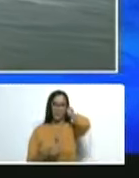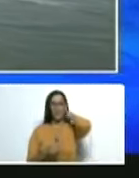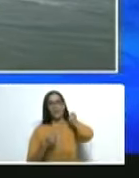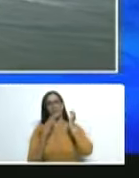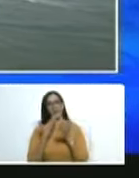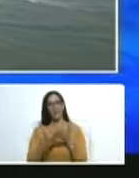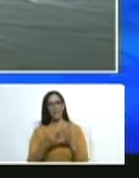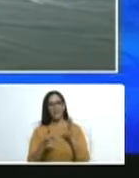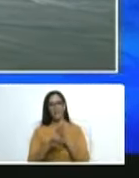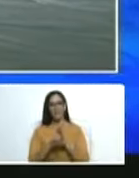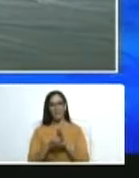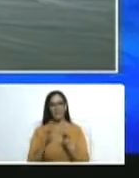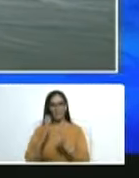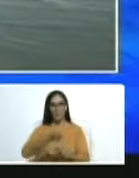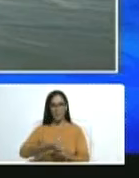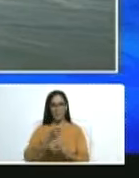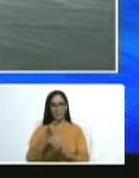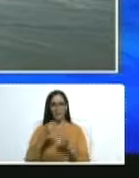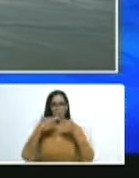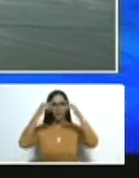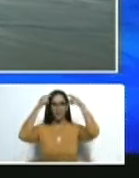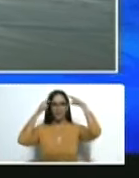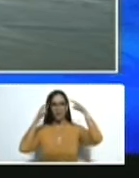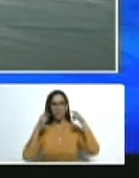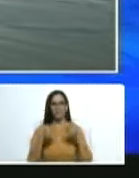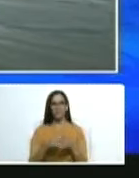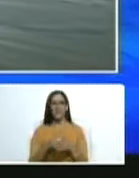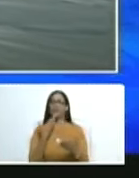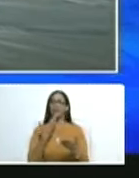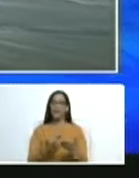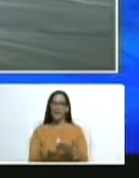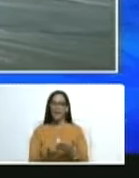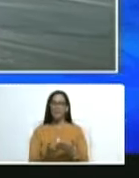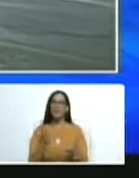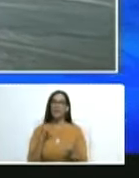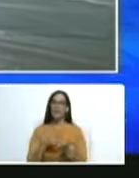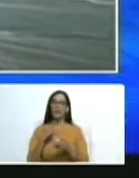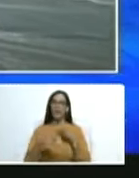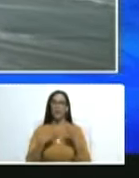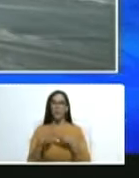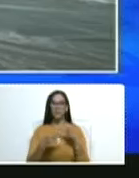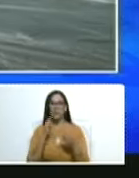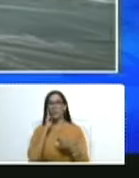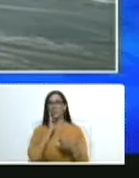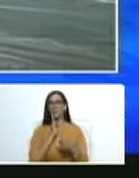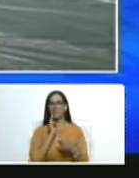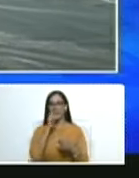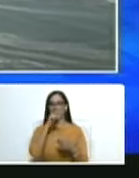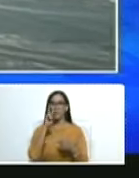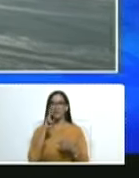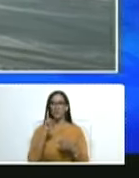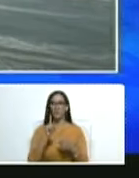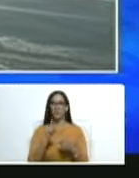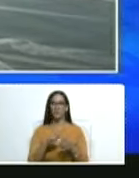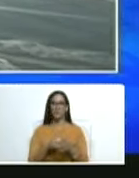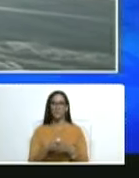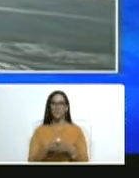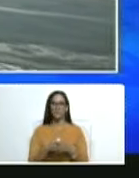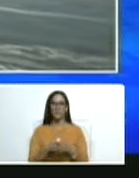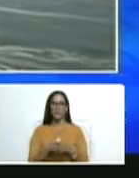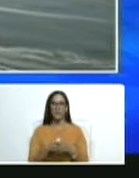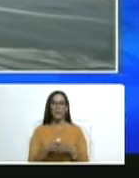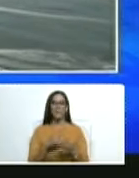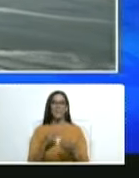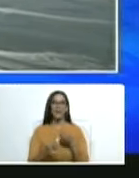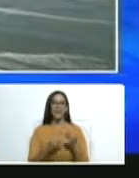pesca del comandante Chávez, gracias a que llegó la revolución bolivariana del siglo XXI para